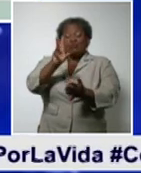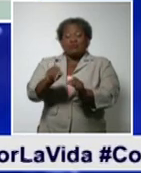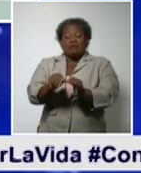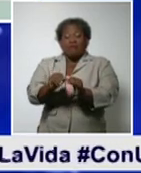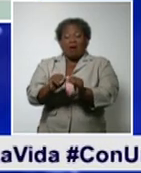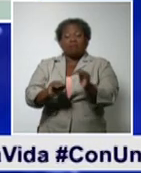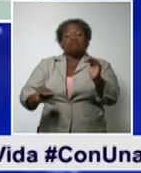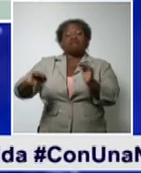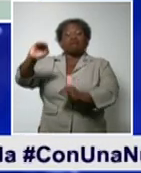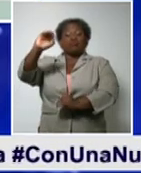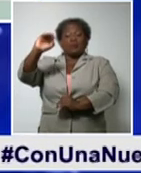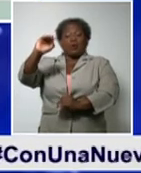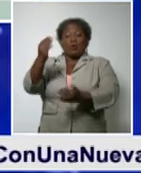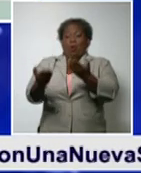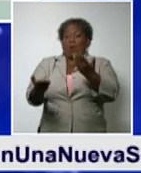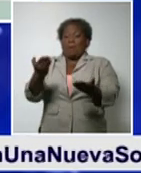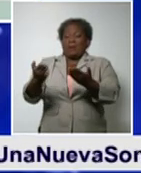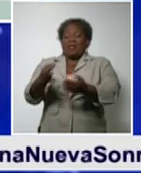Ya tenemos